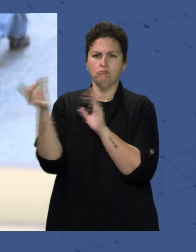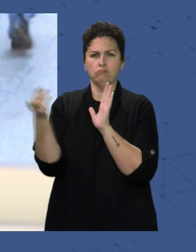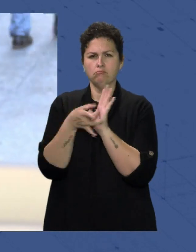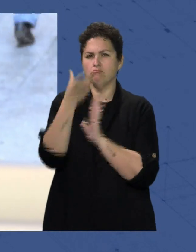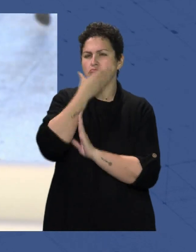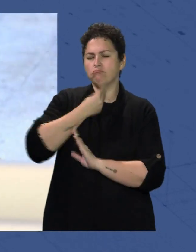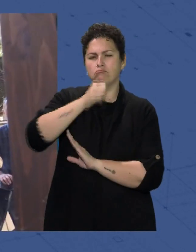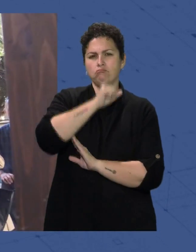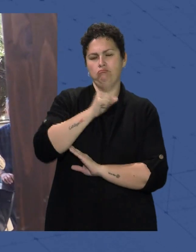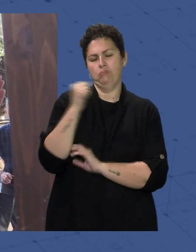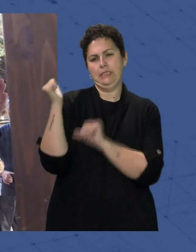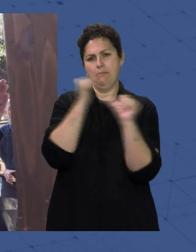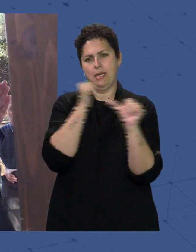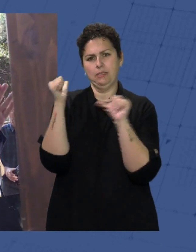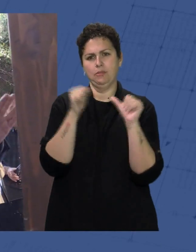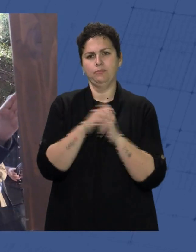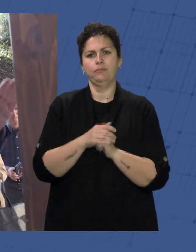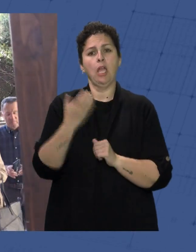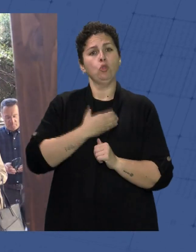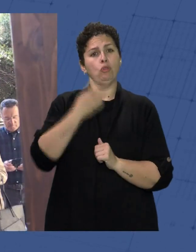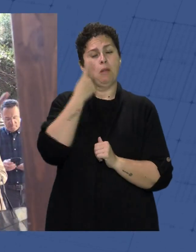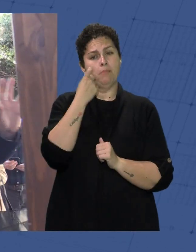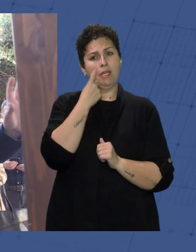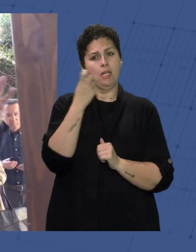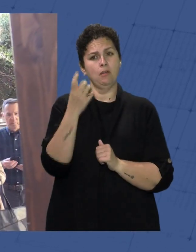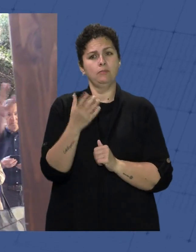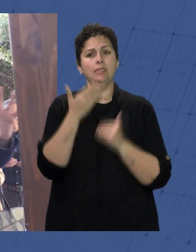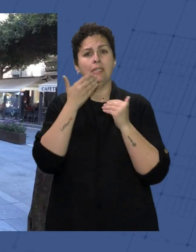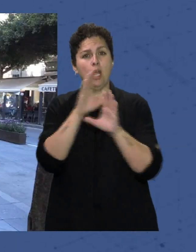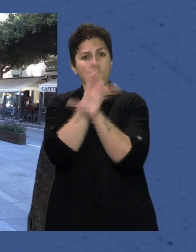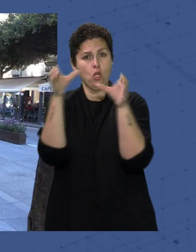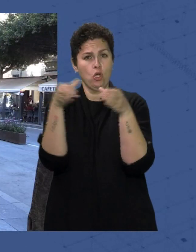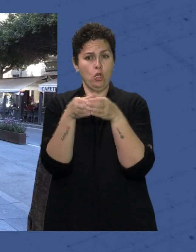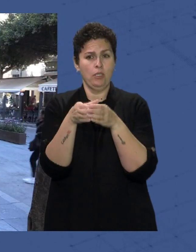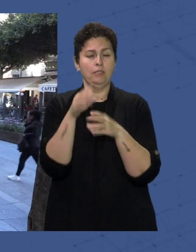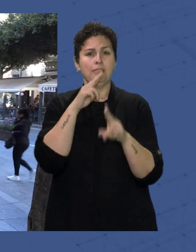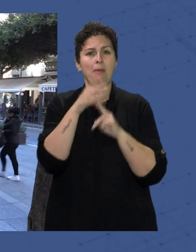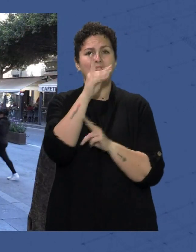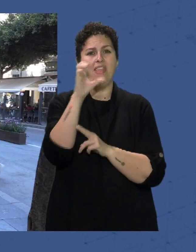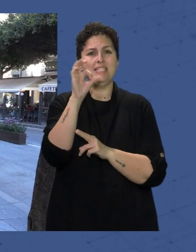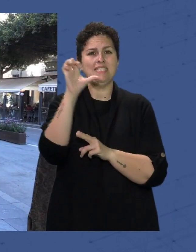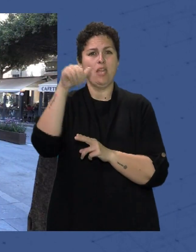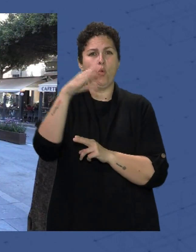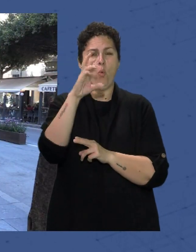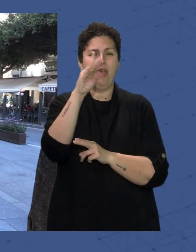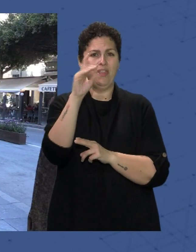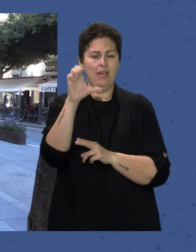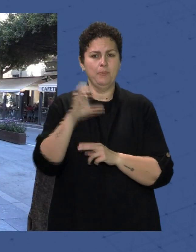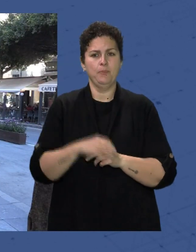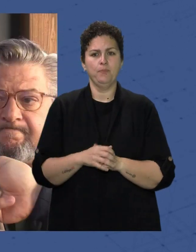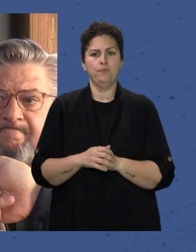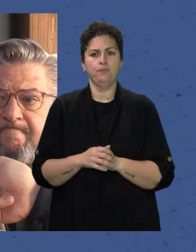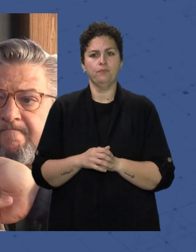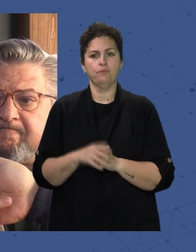Semana Santa De la mano Del Ayuntamiento De Almería Y a través Del colectivo Desencuadre Ellos tienen la gran suerte De ser quien